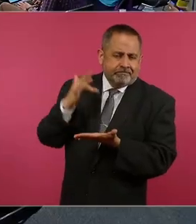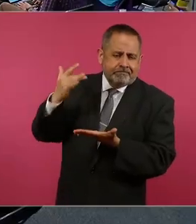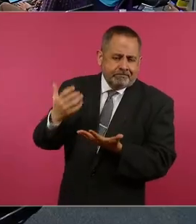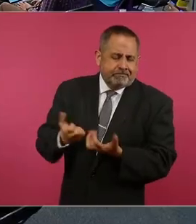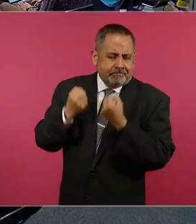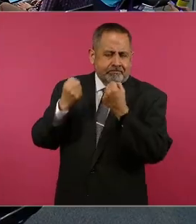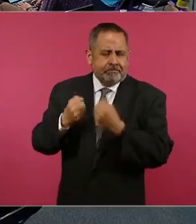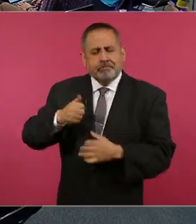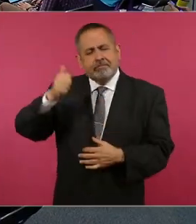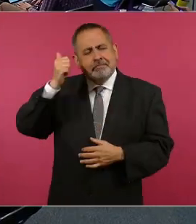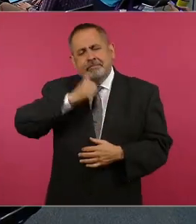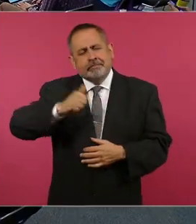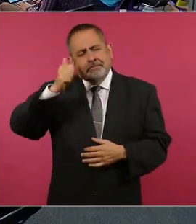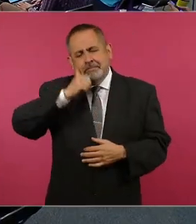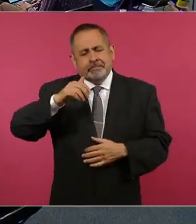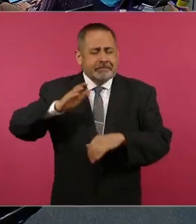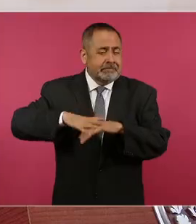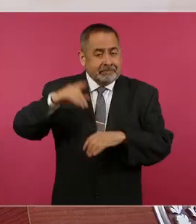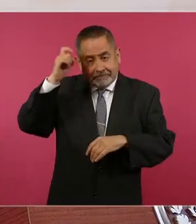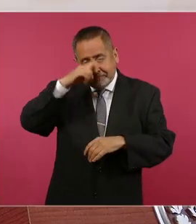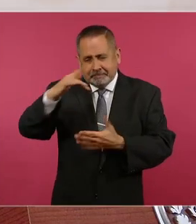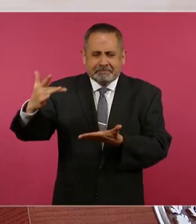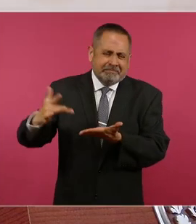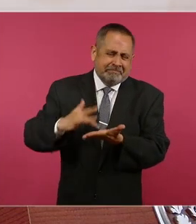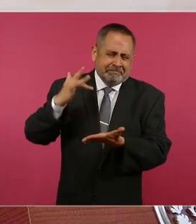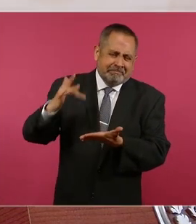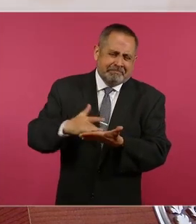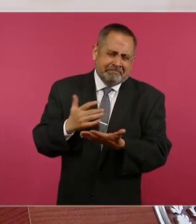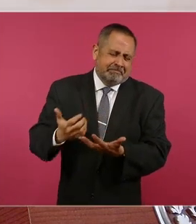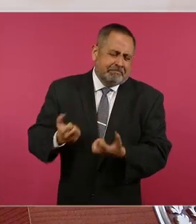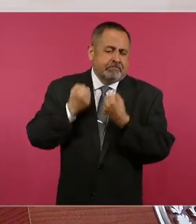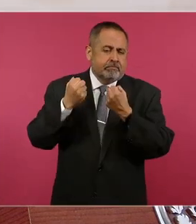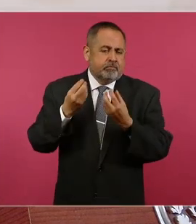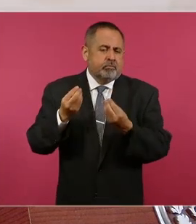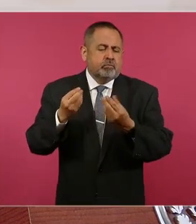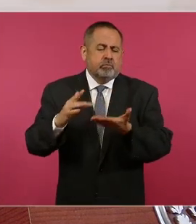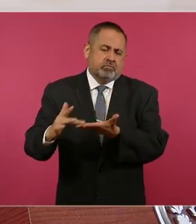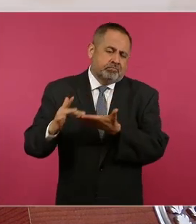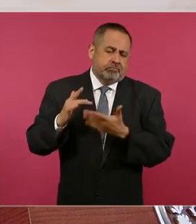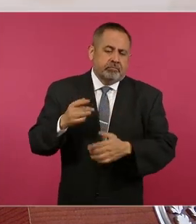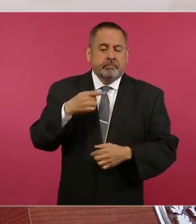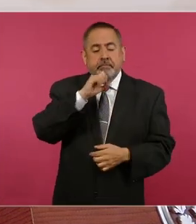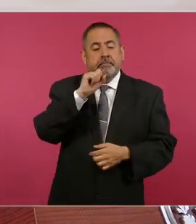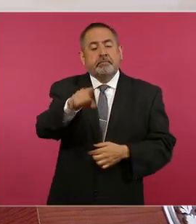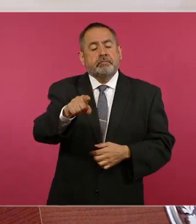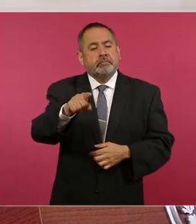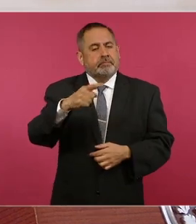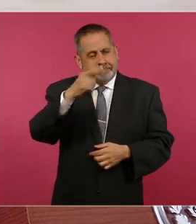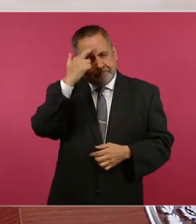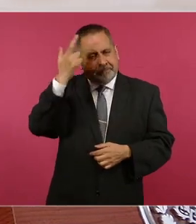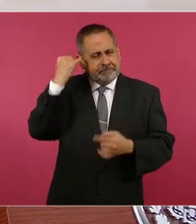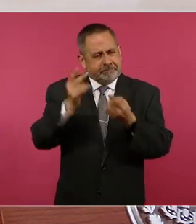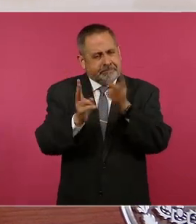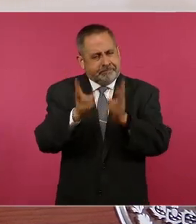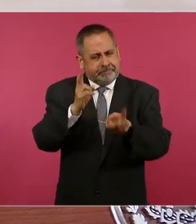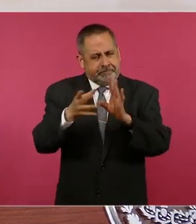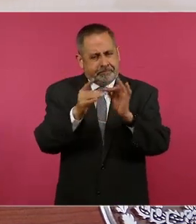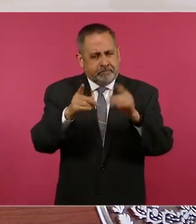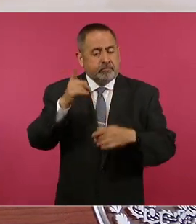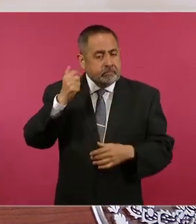siempre en los momentos más difíciles ya platiqué cuando fui